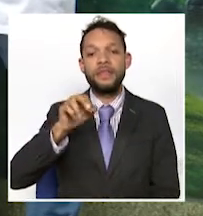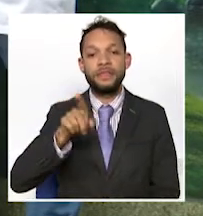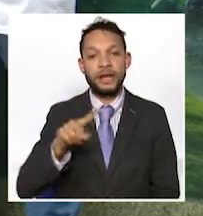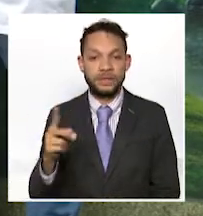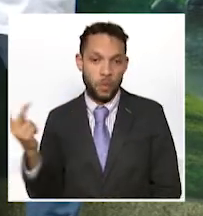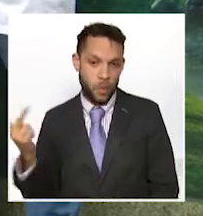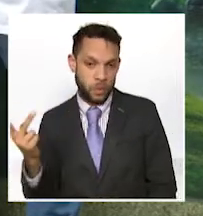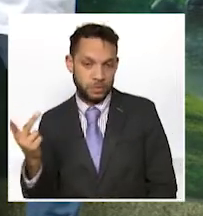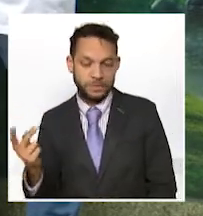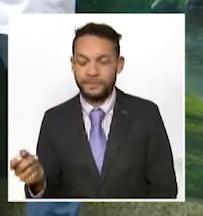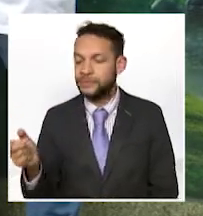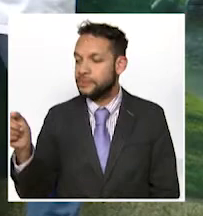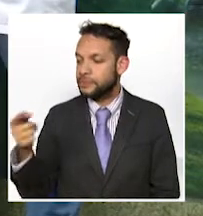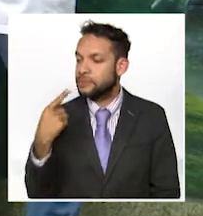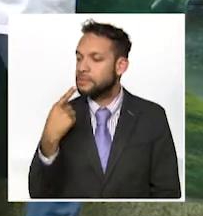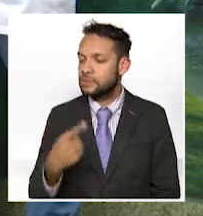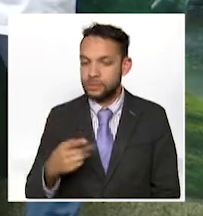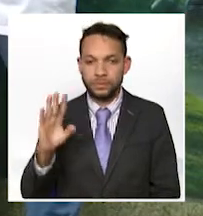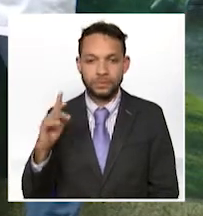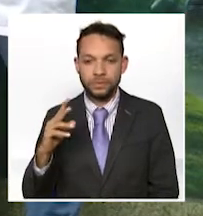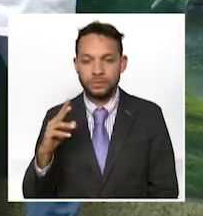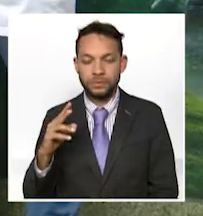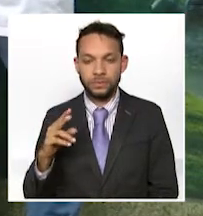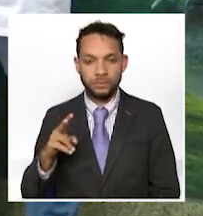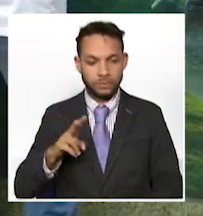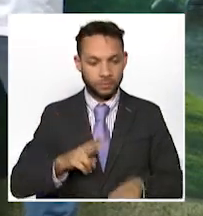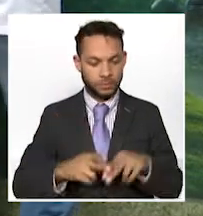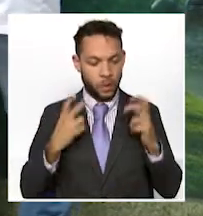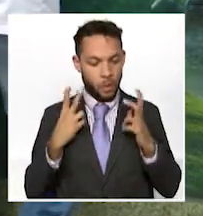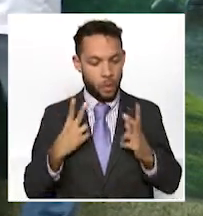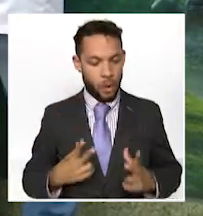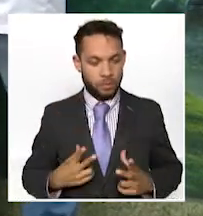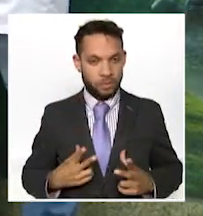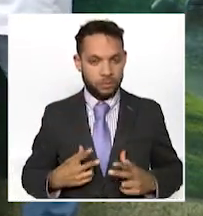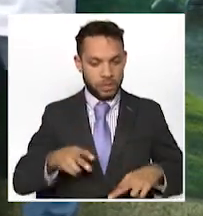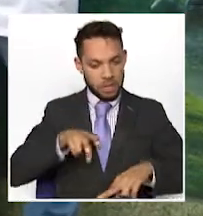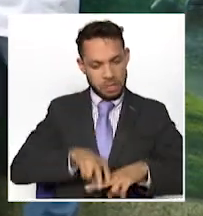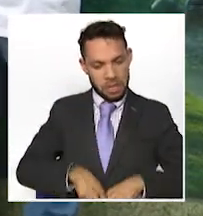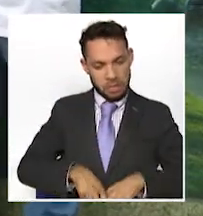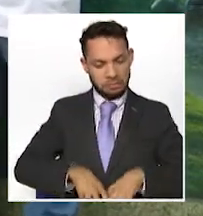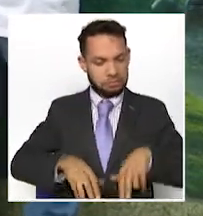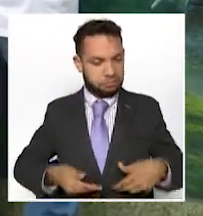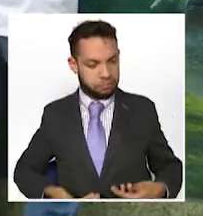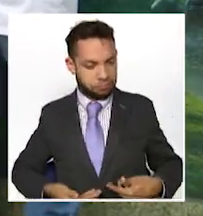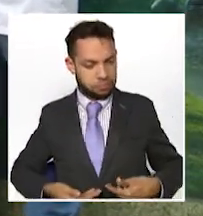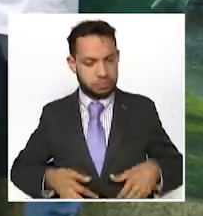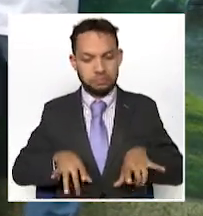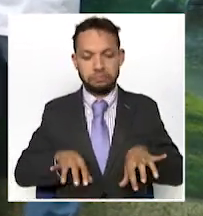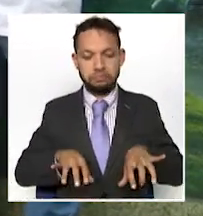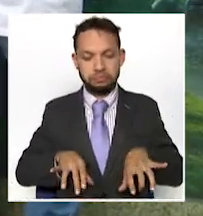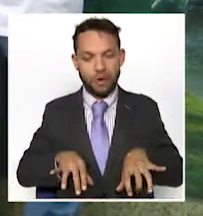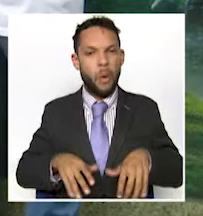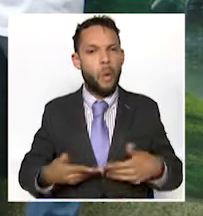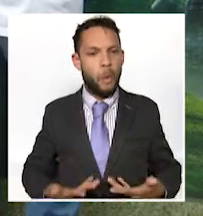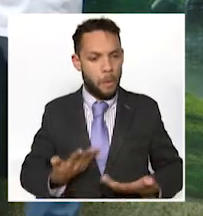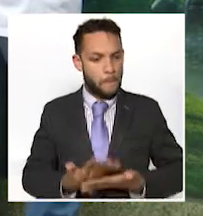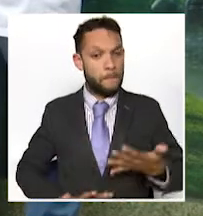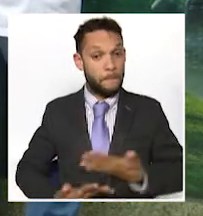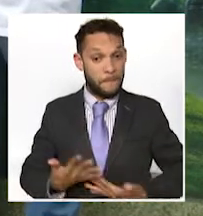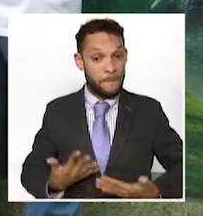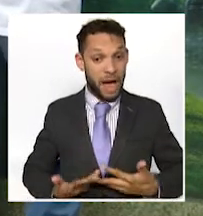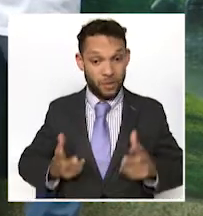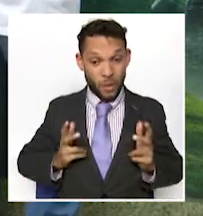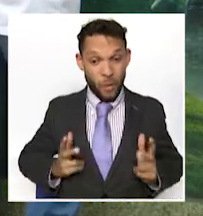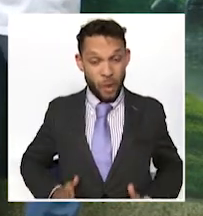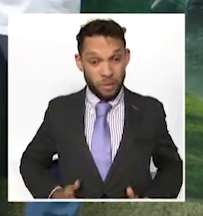doctora Adriana decía, no, entonces le miramos la postura y le miramos todo eso, hay una especialidad muy linda que ha sido un